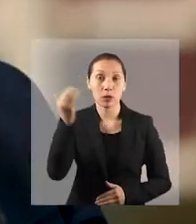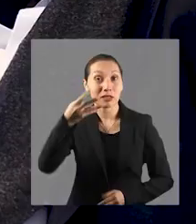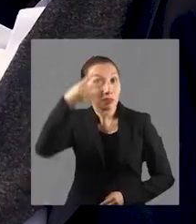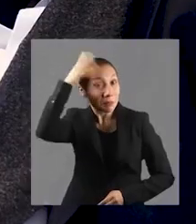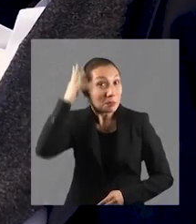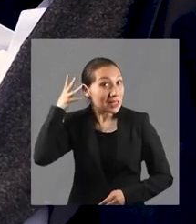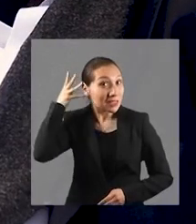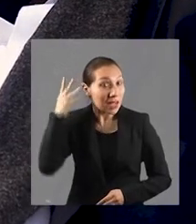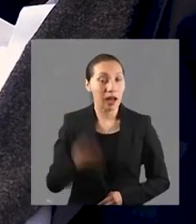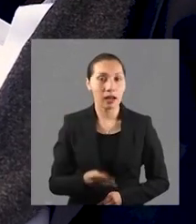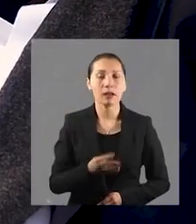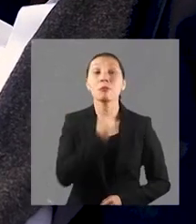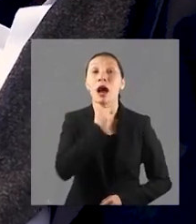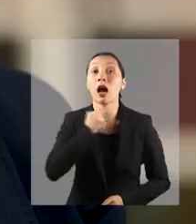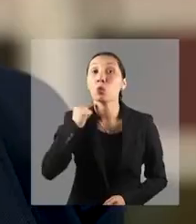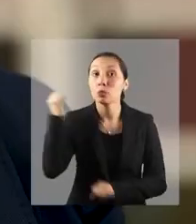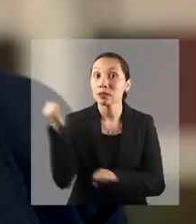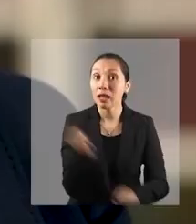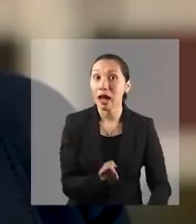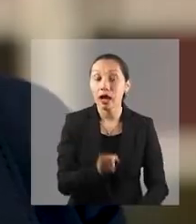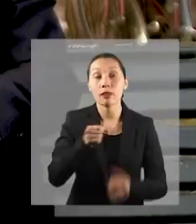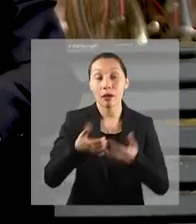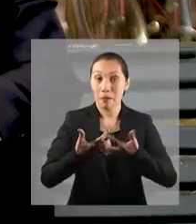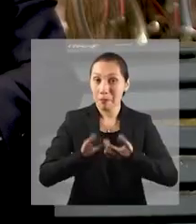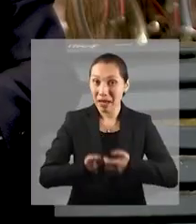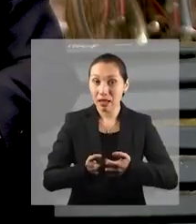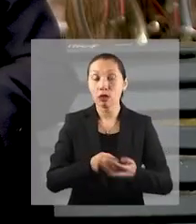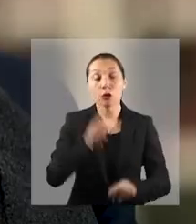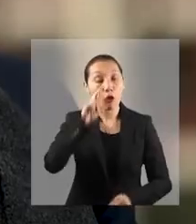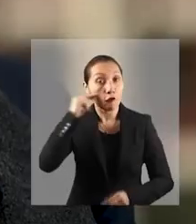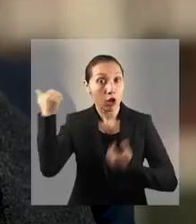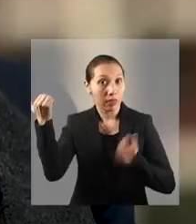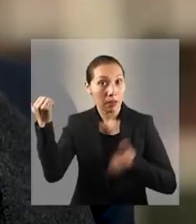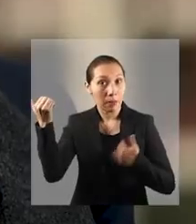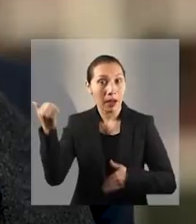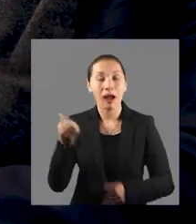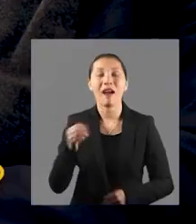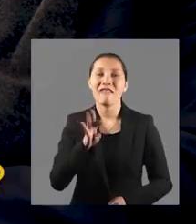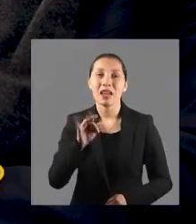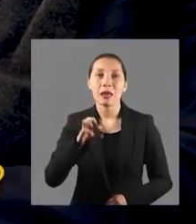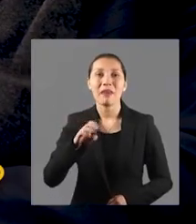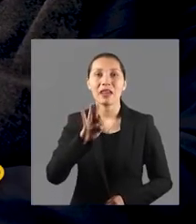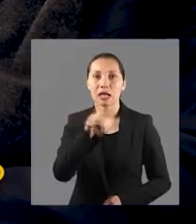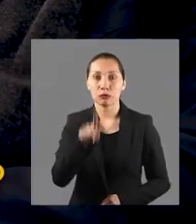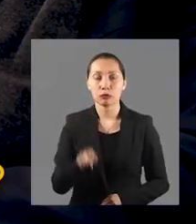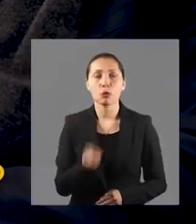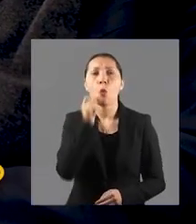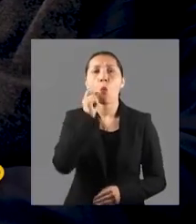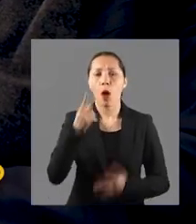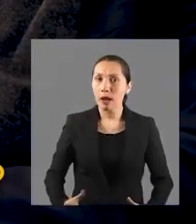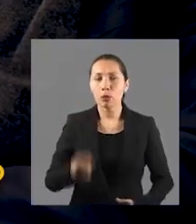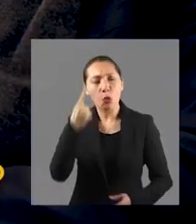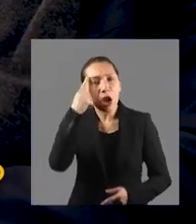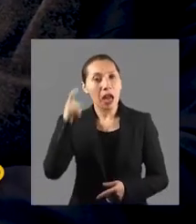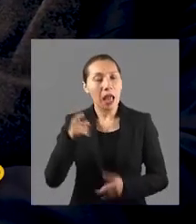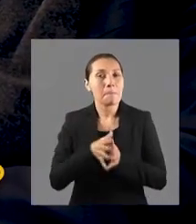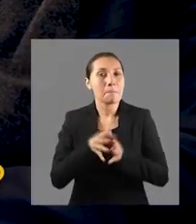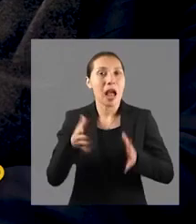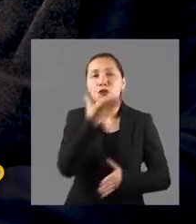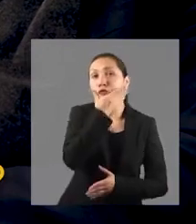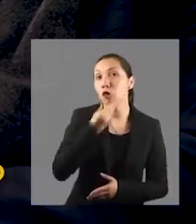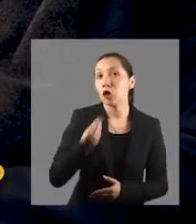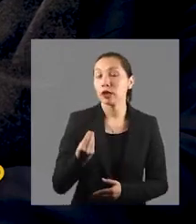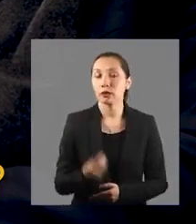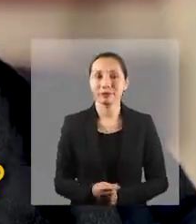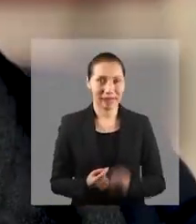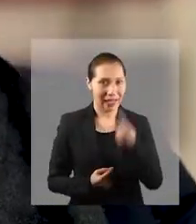Gabriela Mistral, el padre Alberto Hurtado, don Patricio Elwin, Violeta Parra, Felipe Berríos. ¿Qué parte de tu cuerpo cree que es lo